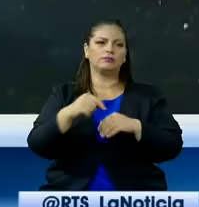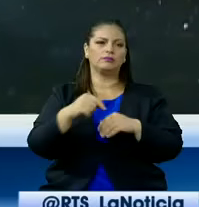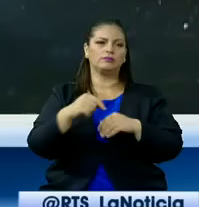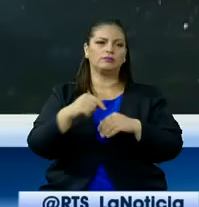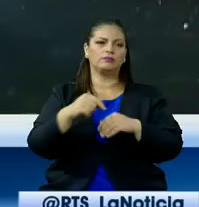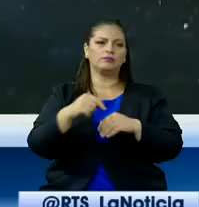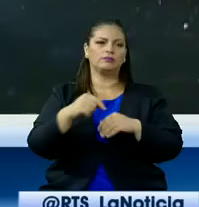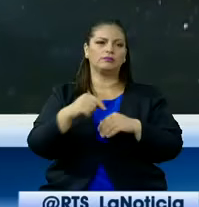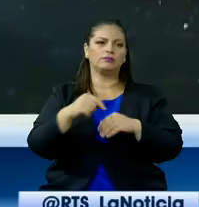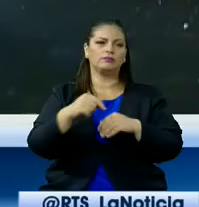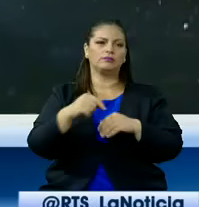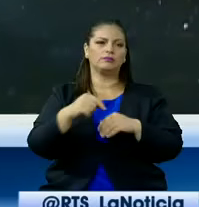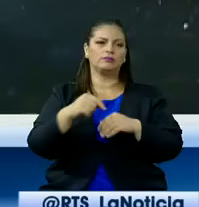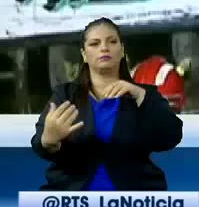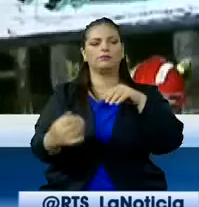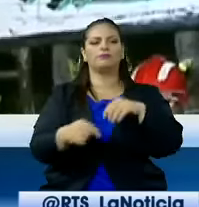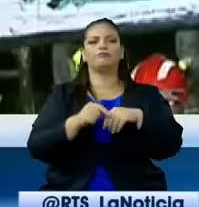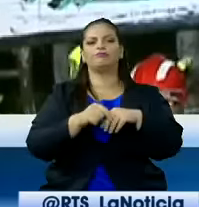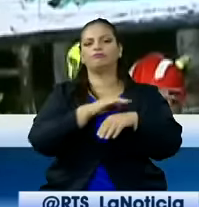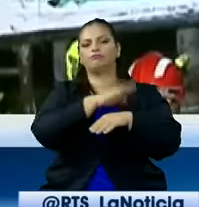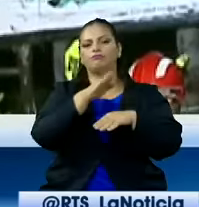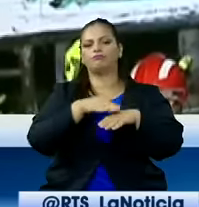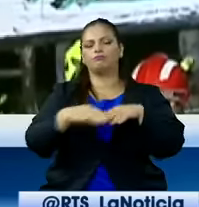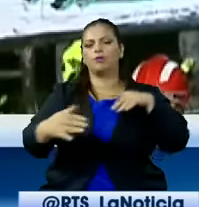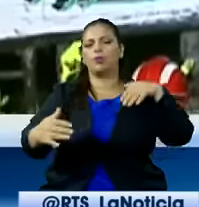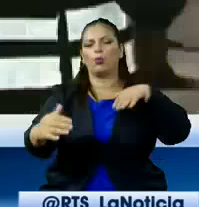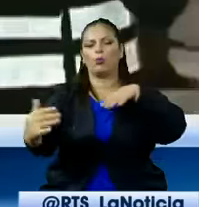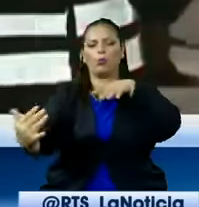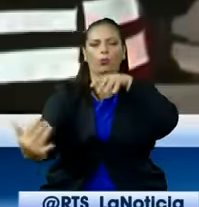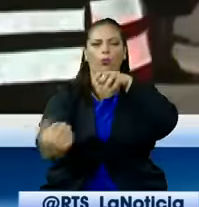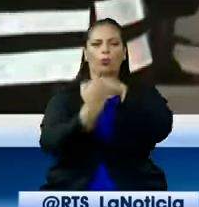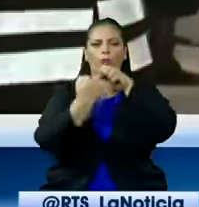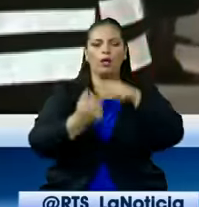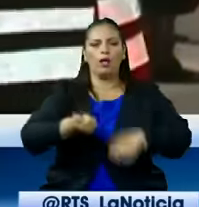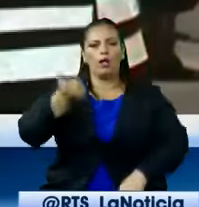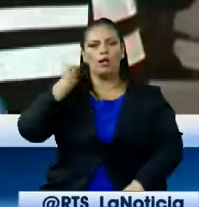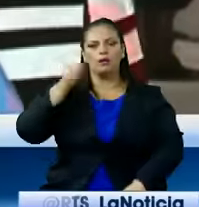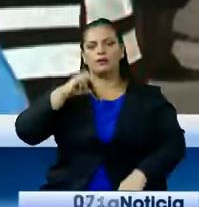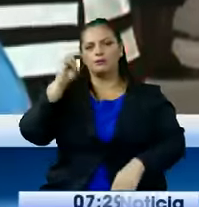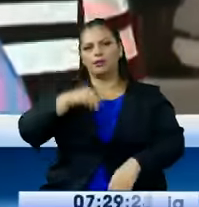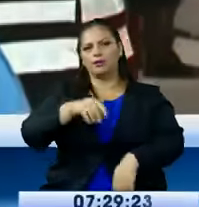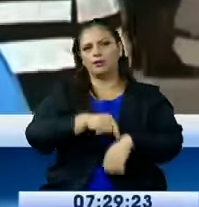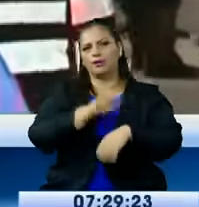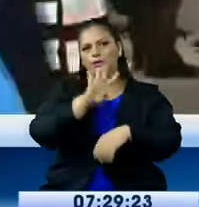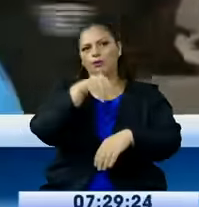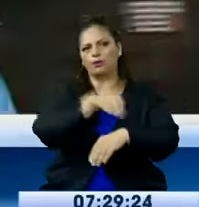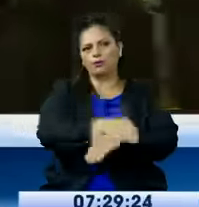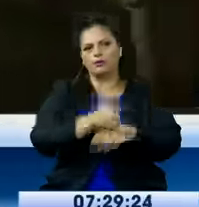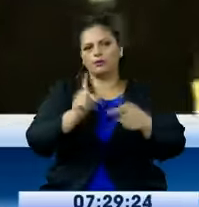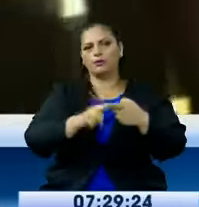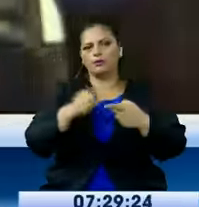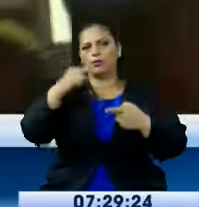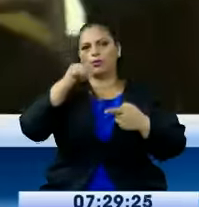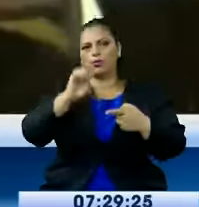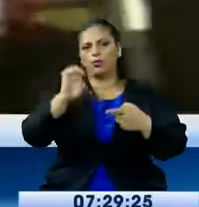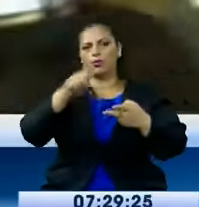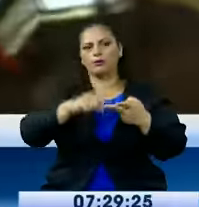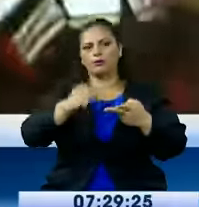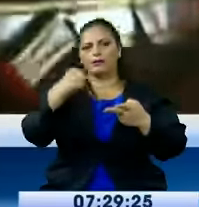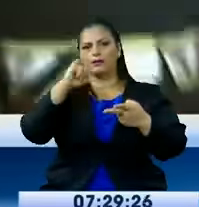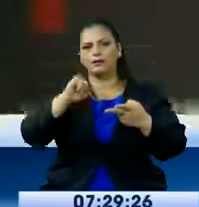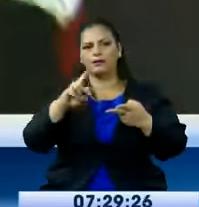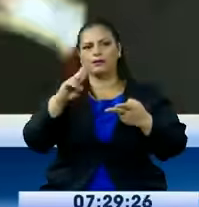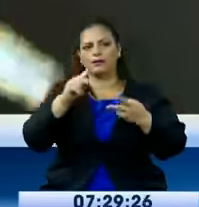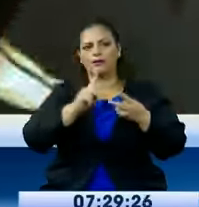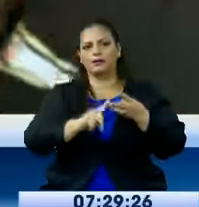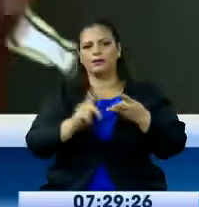aparatoso accidente se registró cerca de las 16 horas de este martes. Equipos de rescate del COEGIR de la Policía Nacional y Metropolitana, así como cuerpo